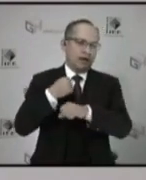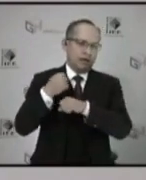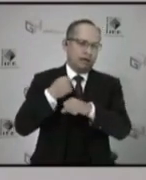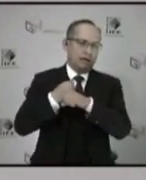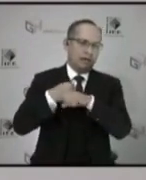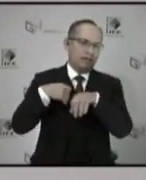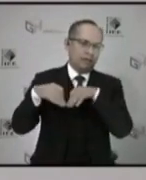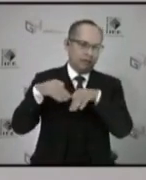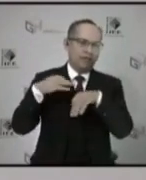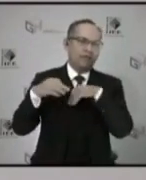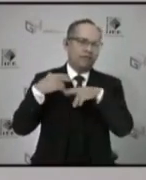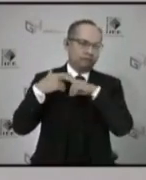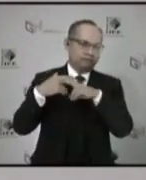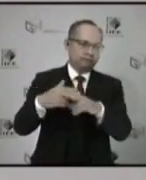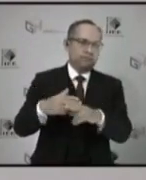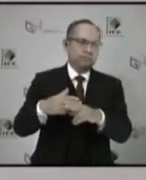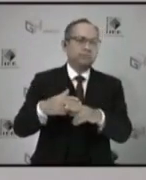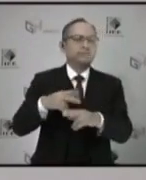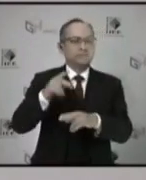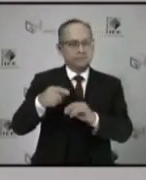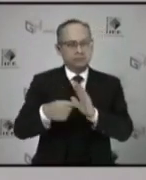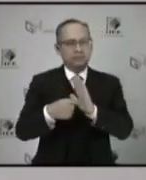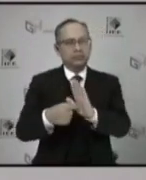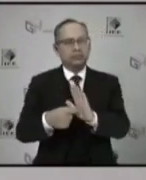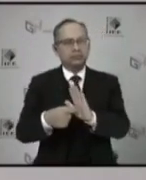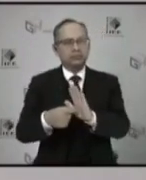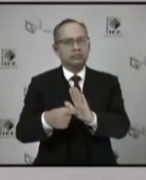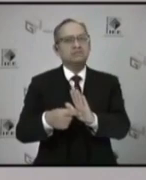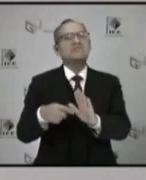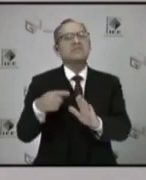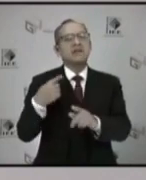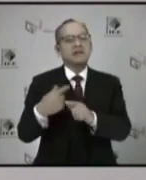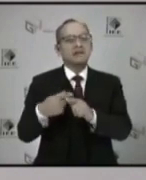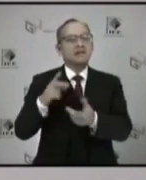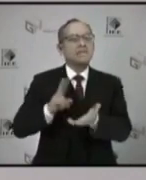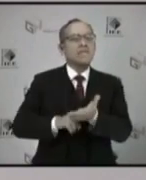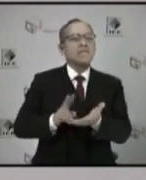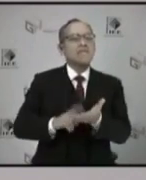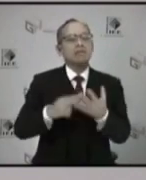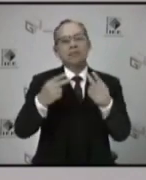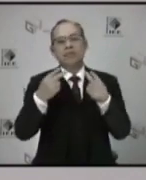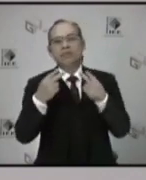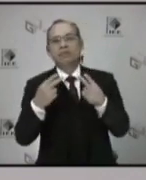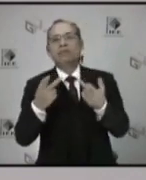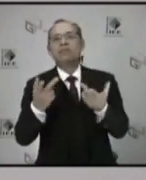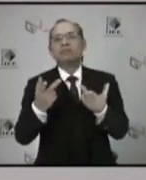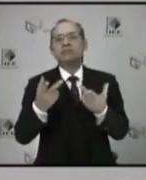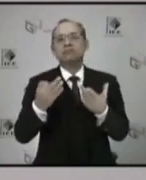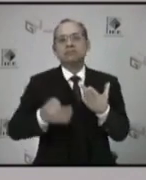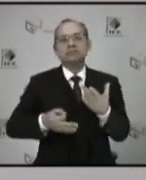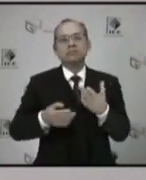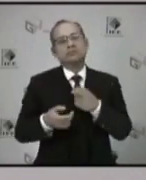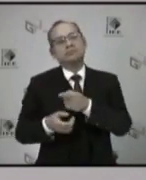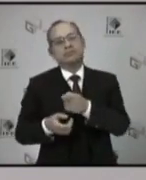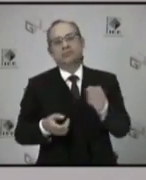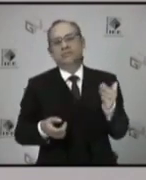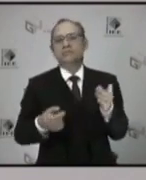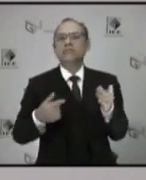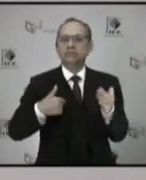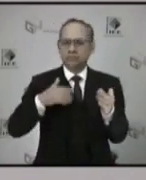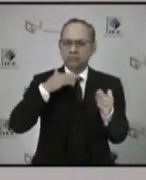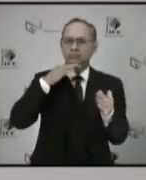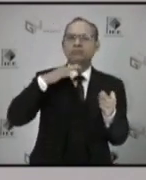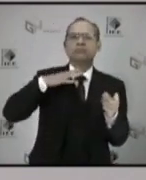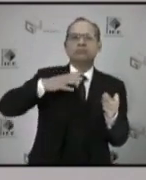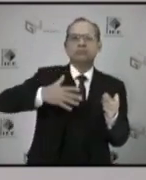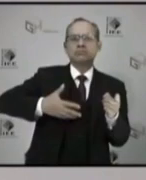prestigio, y lo avala la comunidad, lo avala la sociedad. Lo puedo decir con dignidad y con decoro. No tengo